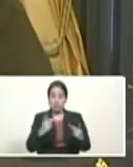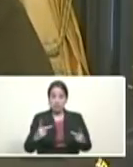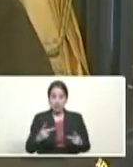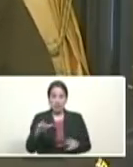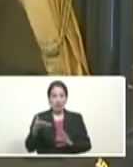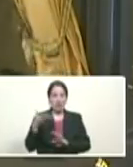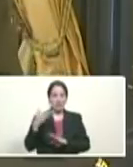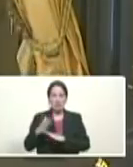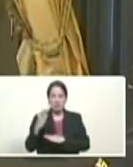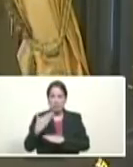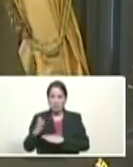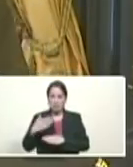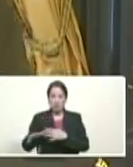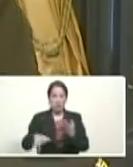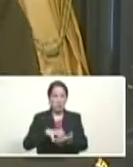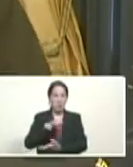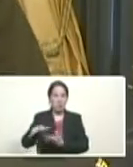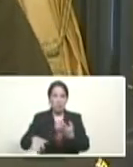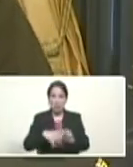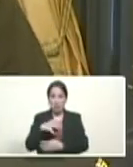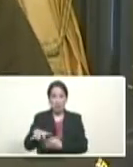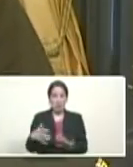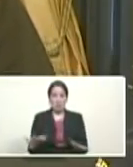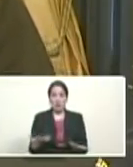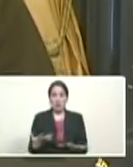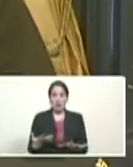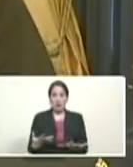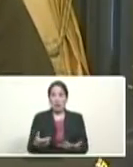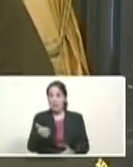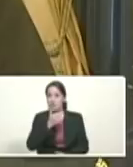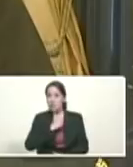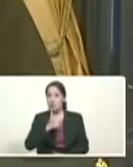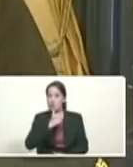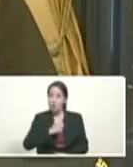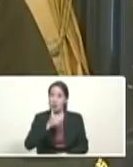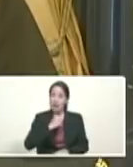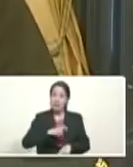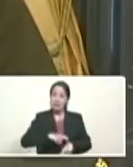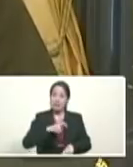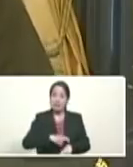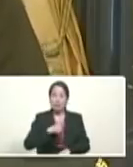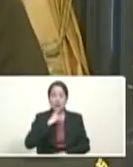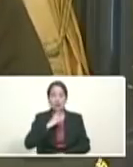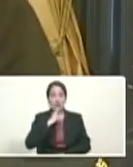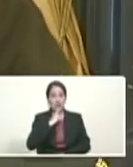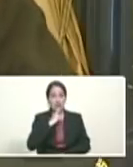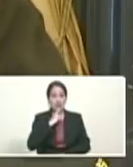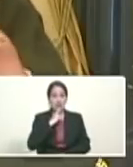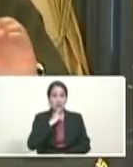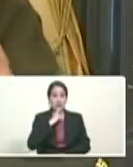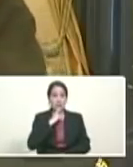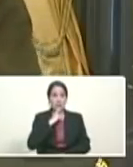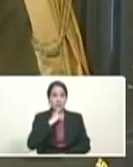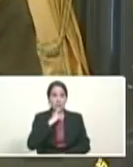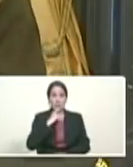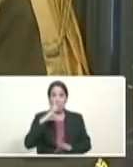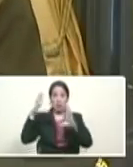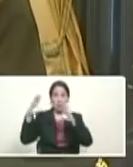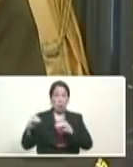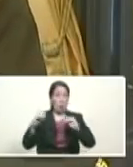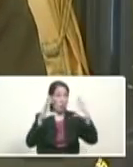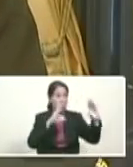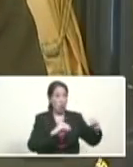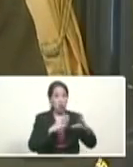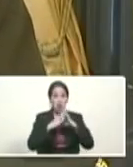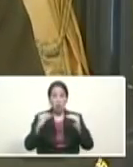porque estábamos viviendo un tiempo duro y le quitaron todos los servicios al pueblo en un